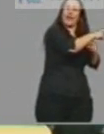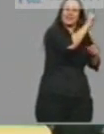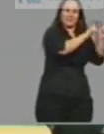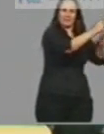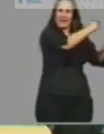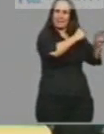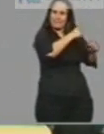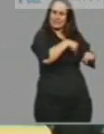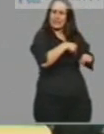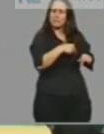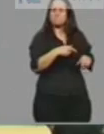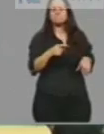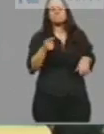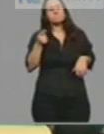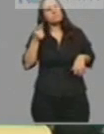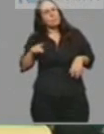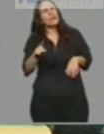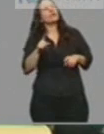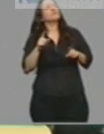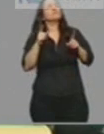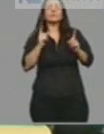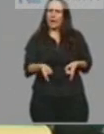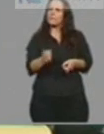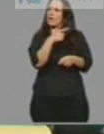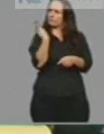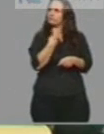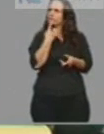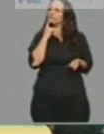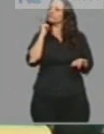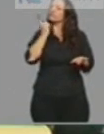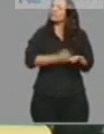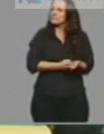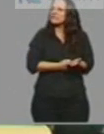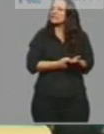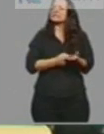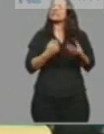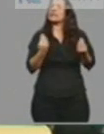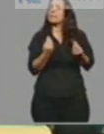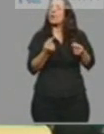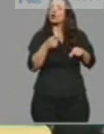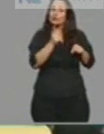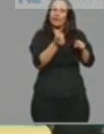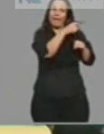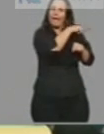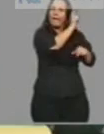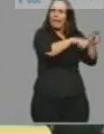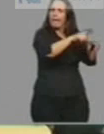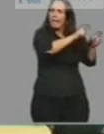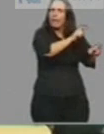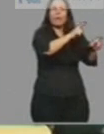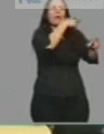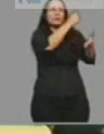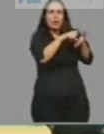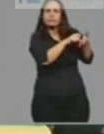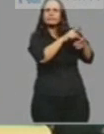acreedores. Pero también hemos tomado una decisión para salvaguarda de quienes han confiado en la República,